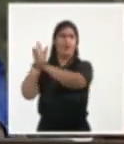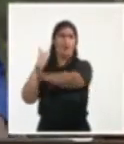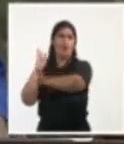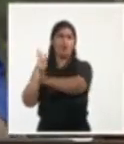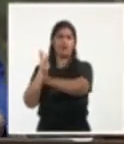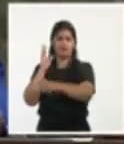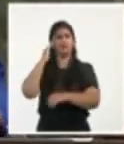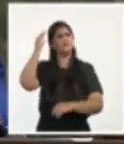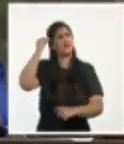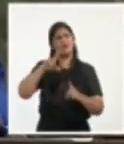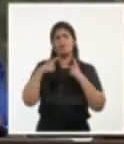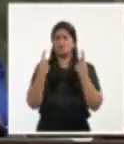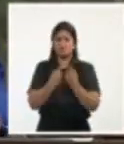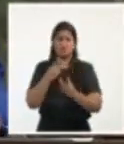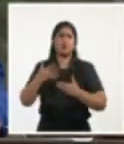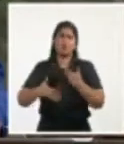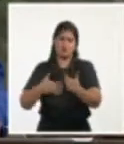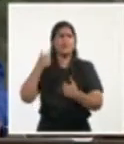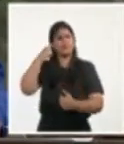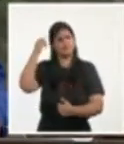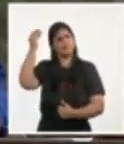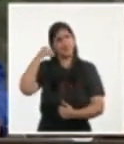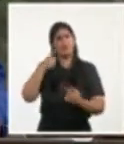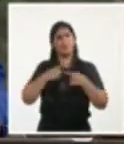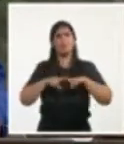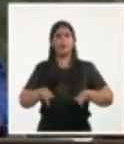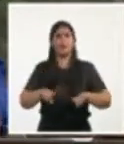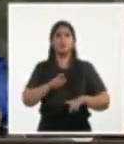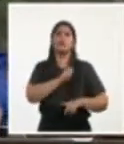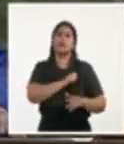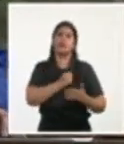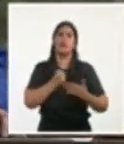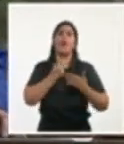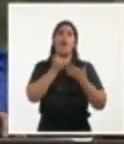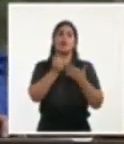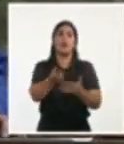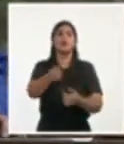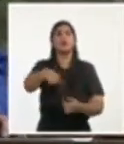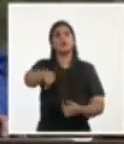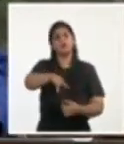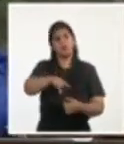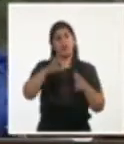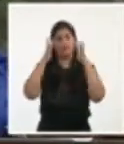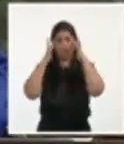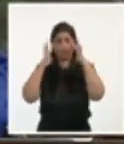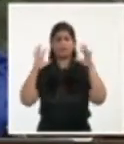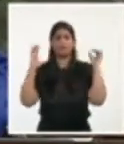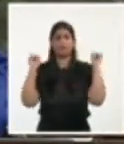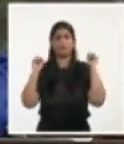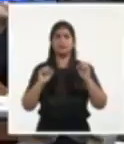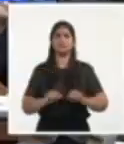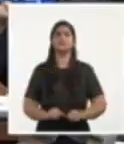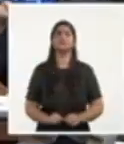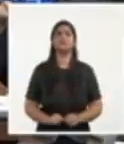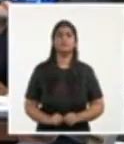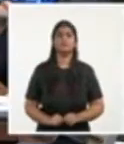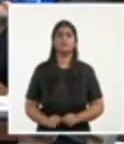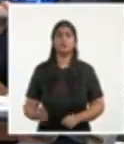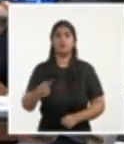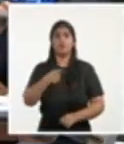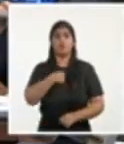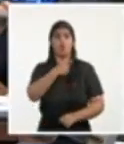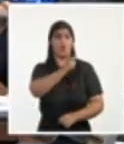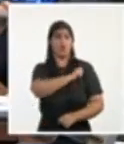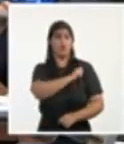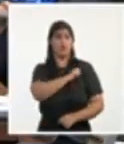pandemia. Dije que era una introducción, creo que ha sido más que una introducción, pero no quiero para nada que nuestro ministro de Salud,